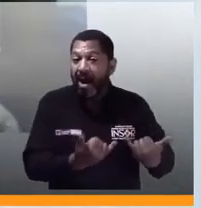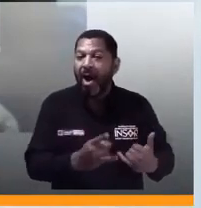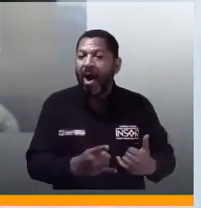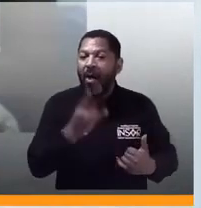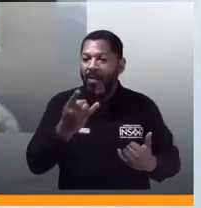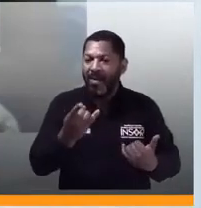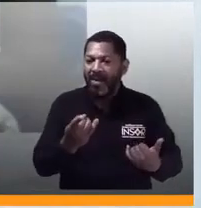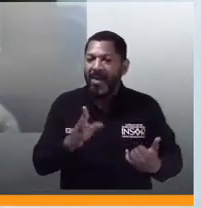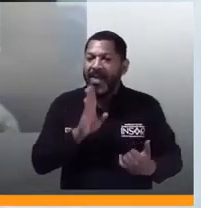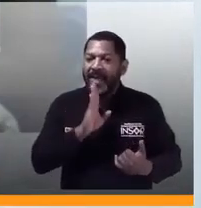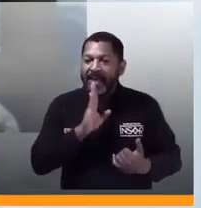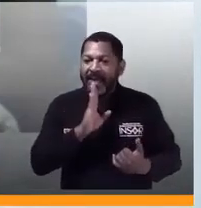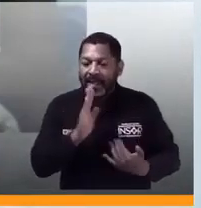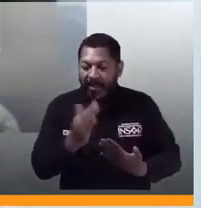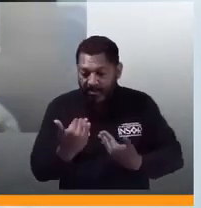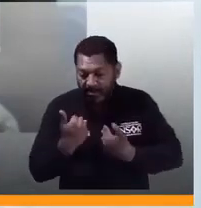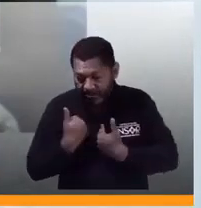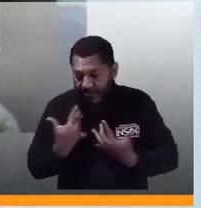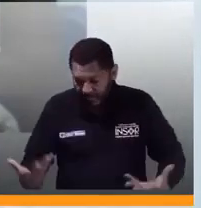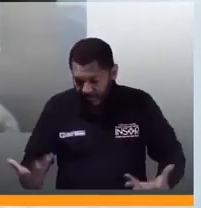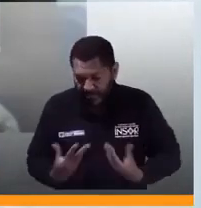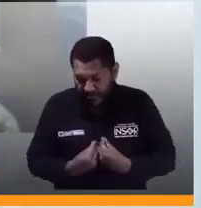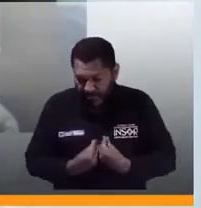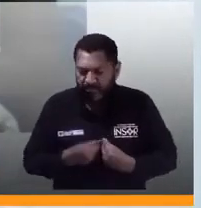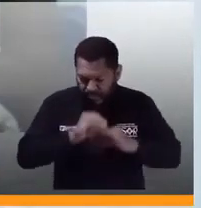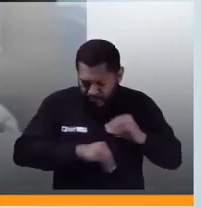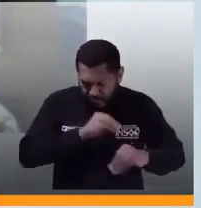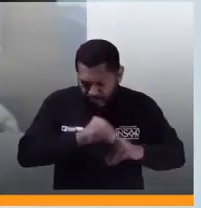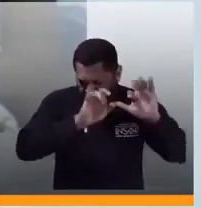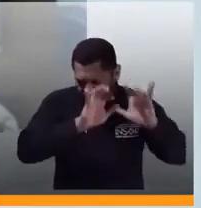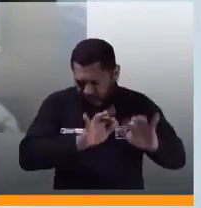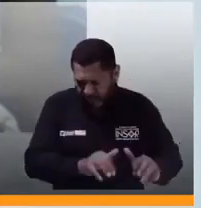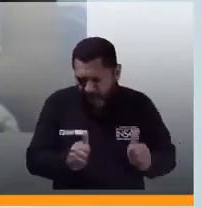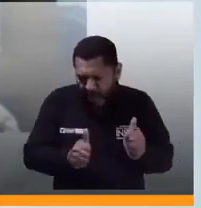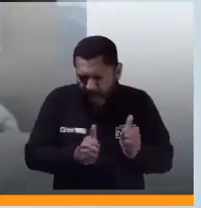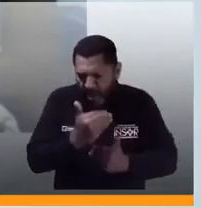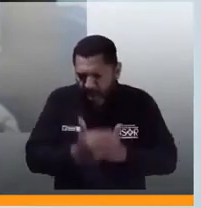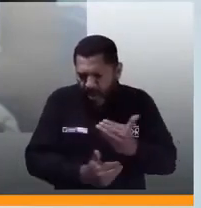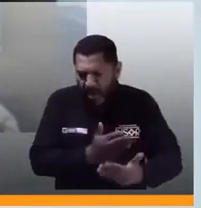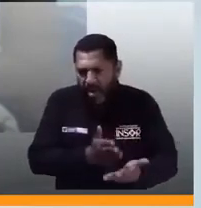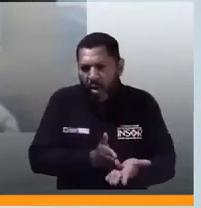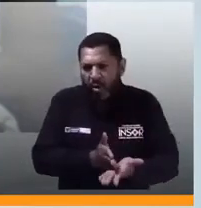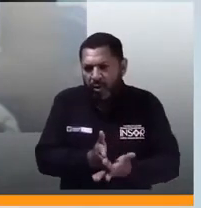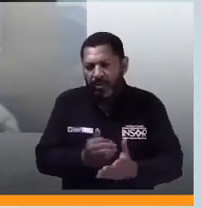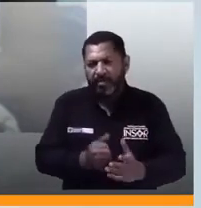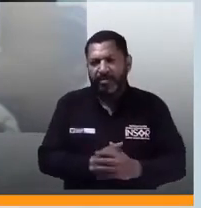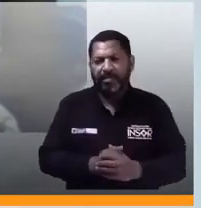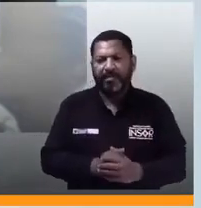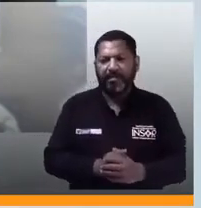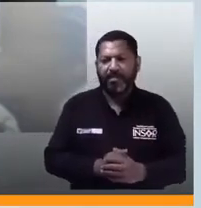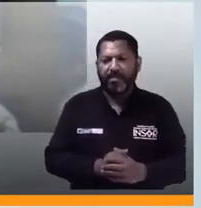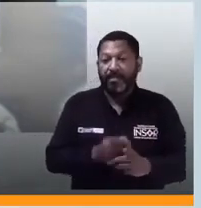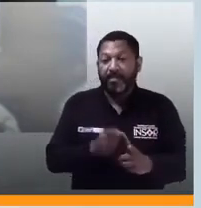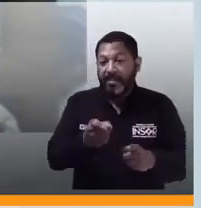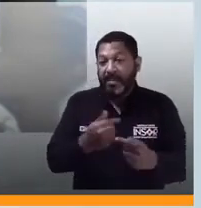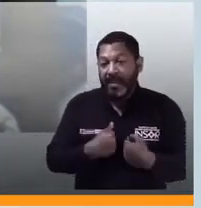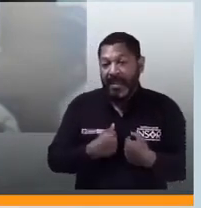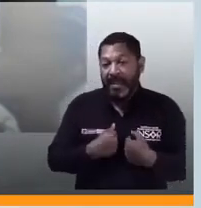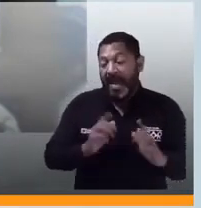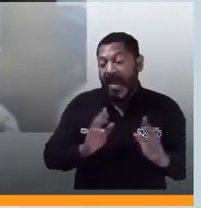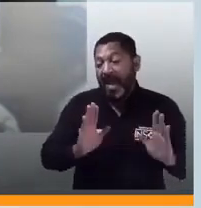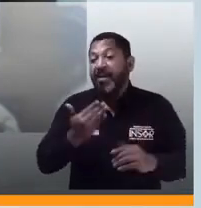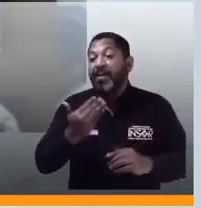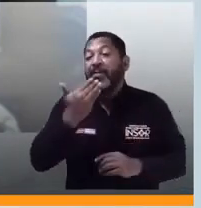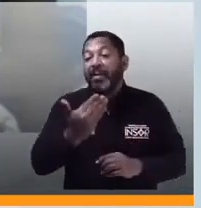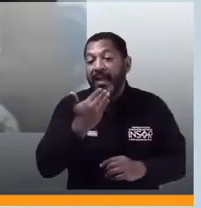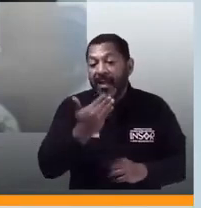de nosotros poderlo sistematizar y poder acompañar el proceso para que se mantenga. Bueno, eso sería por el momento.